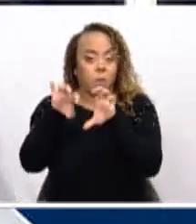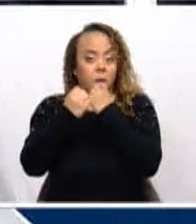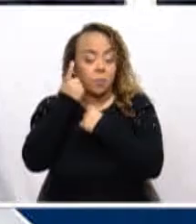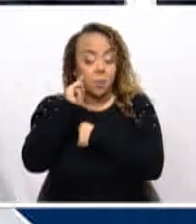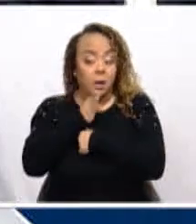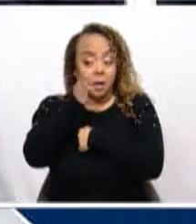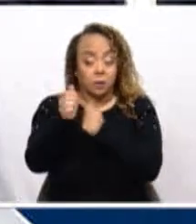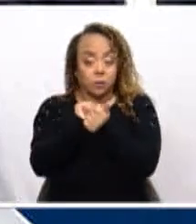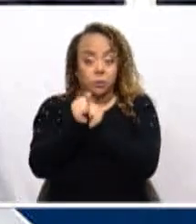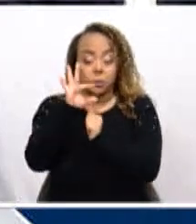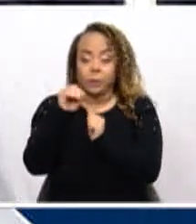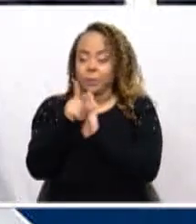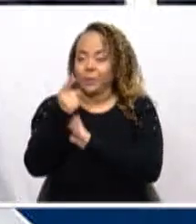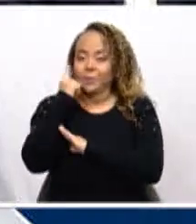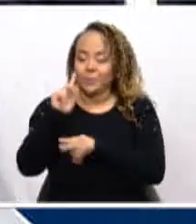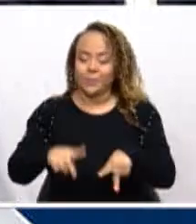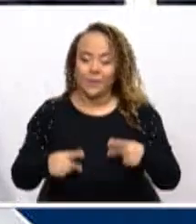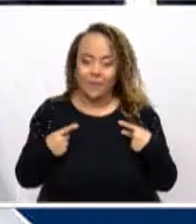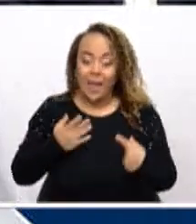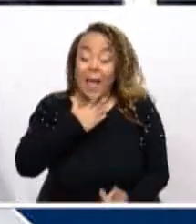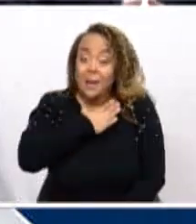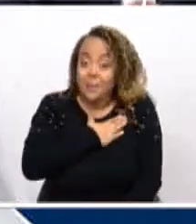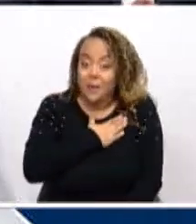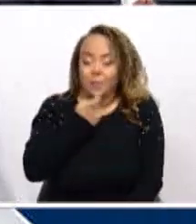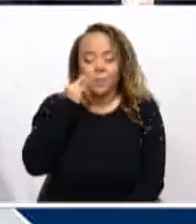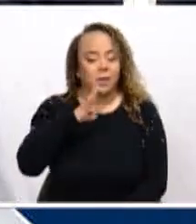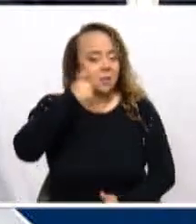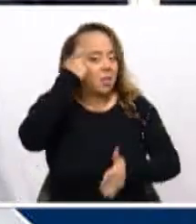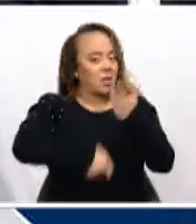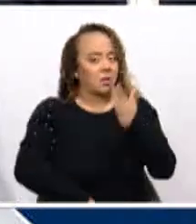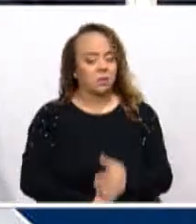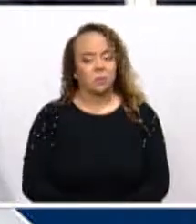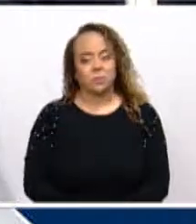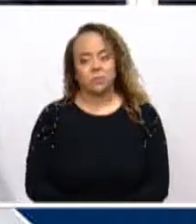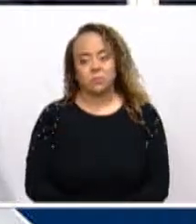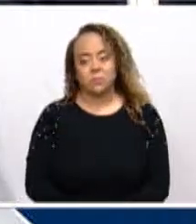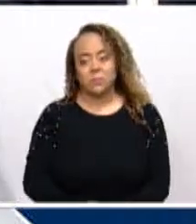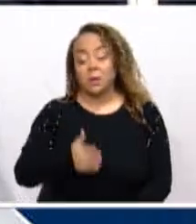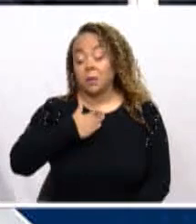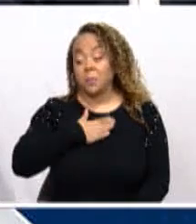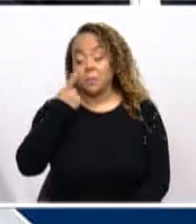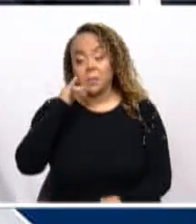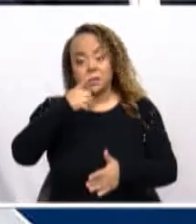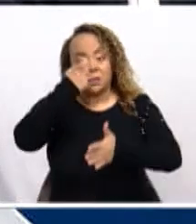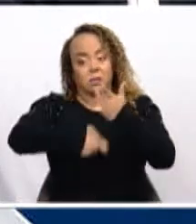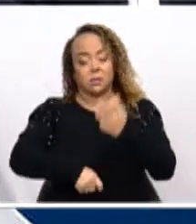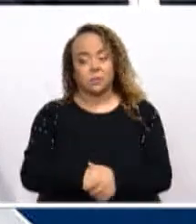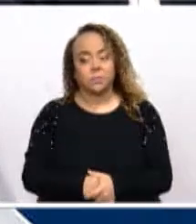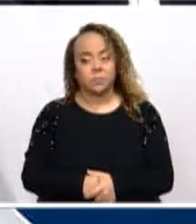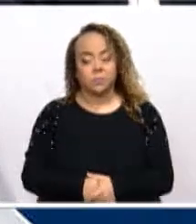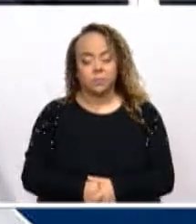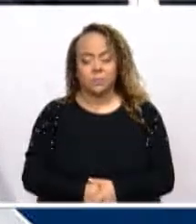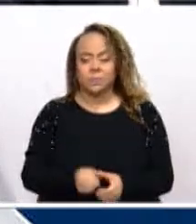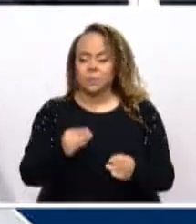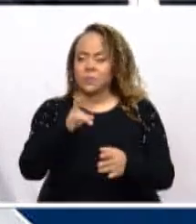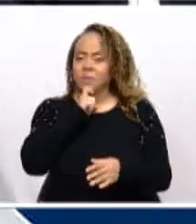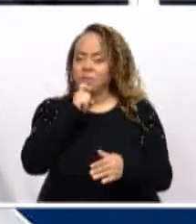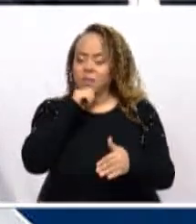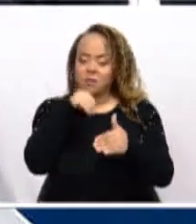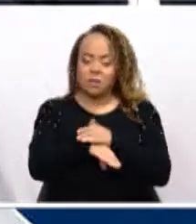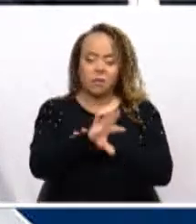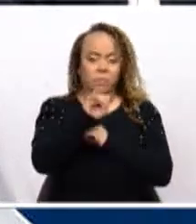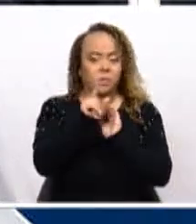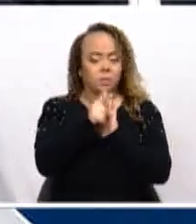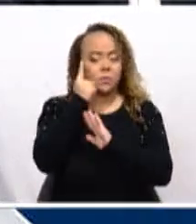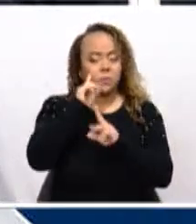ir al torneo de los 90 minutos por la vida me parece a mí que es muy drástico me parece que es muy drástico tanto que les costó entrar al torneo de los